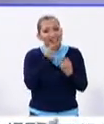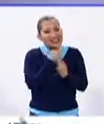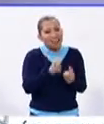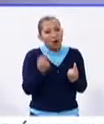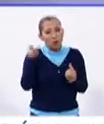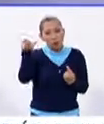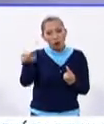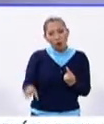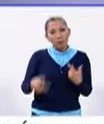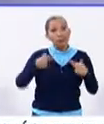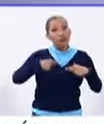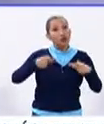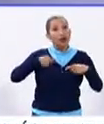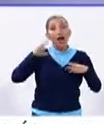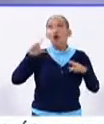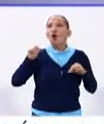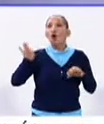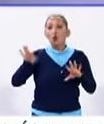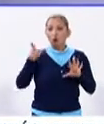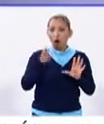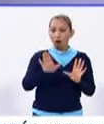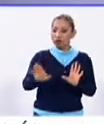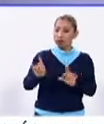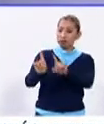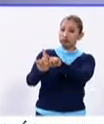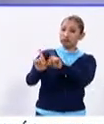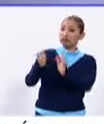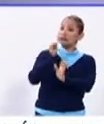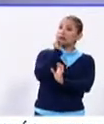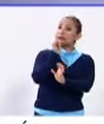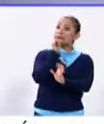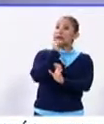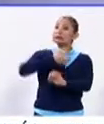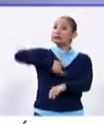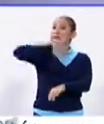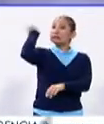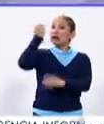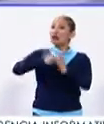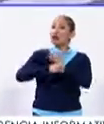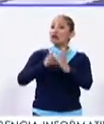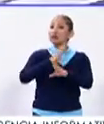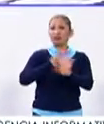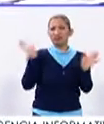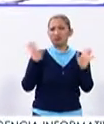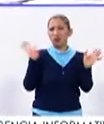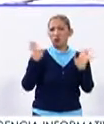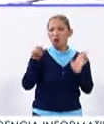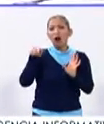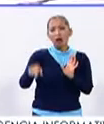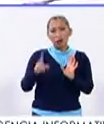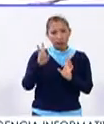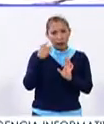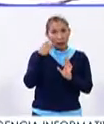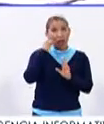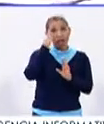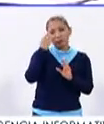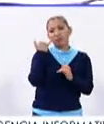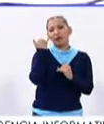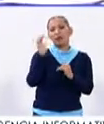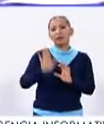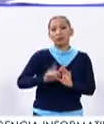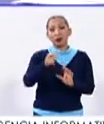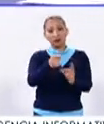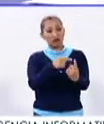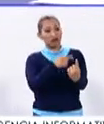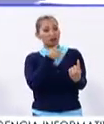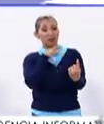como un sujeto, no como un ente que no tiene todavía ciertas características de adulto, porque si nos remitimos a esto, entonces parecería